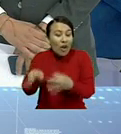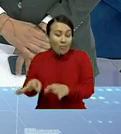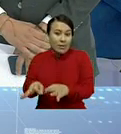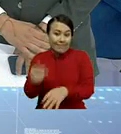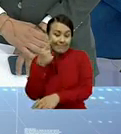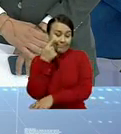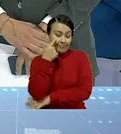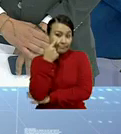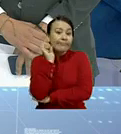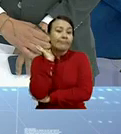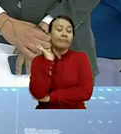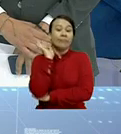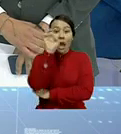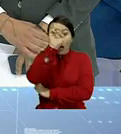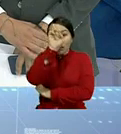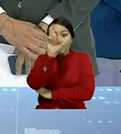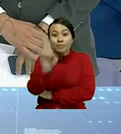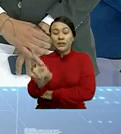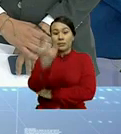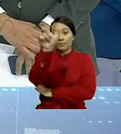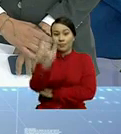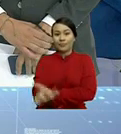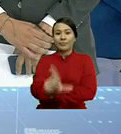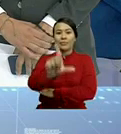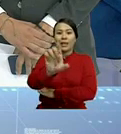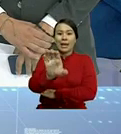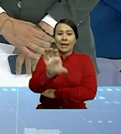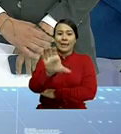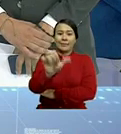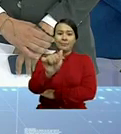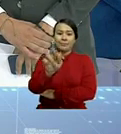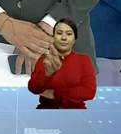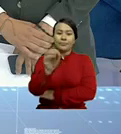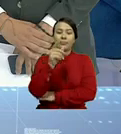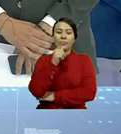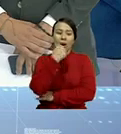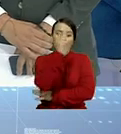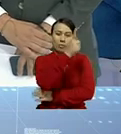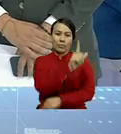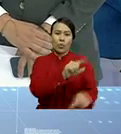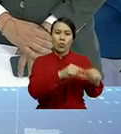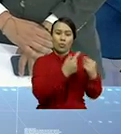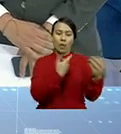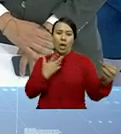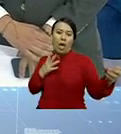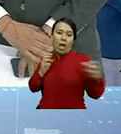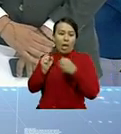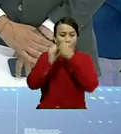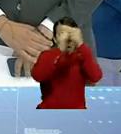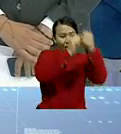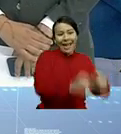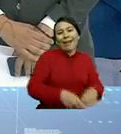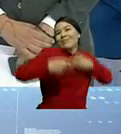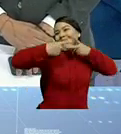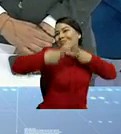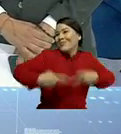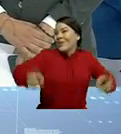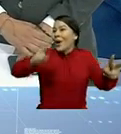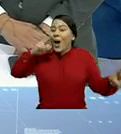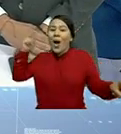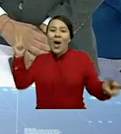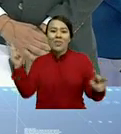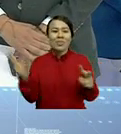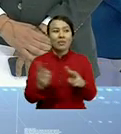todo respeto, señor Rescalvo. Porque cuando uno viene, lo trae fulanito, lo hace conocer, Porque ahí se hizo conocer,